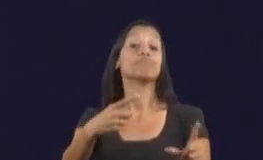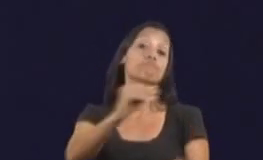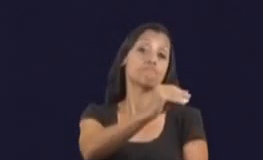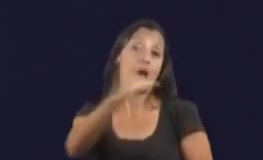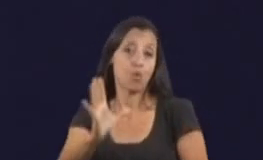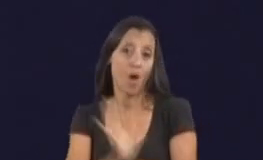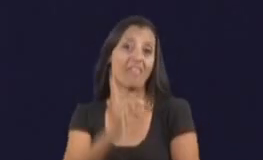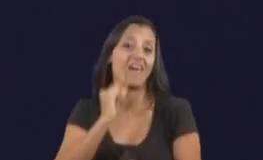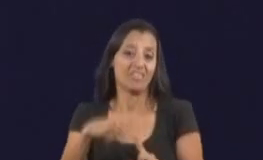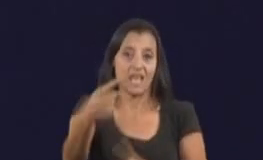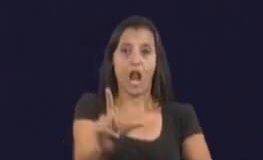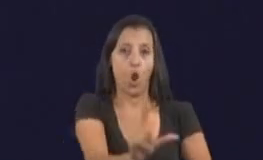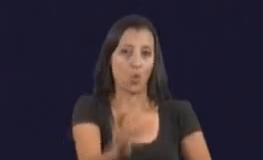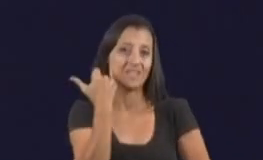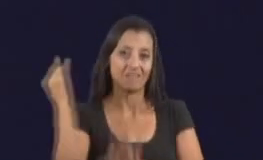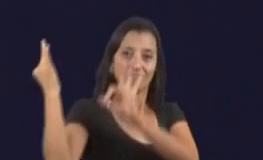día lunes, ¿no?